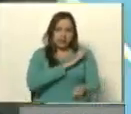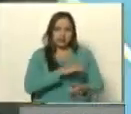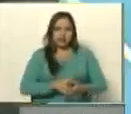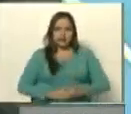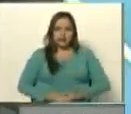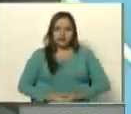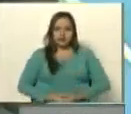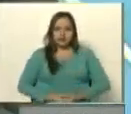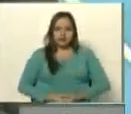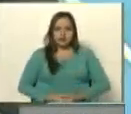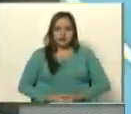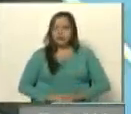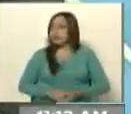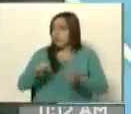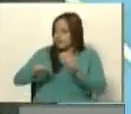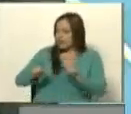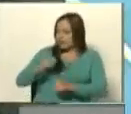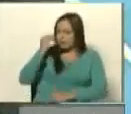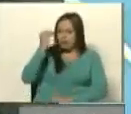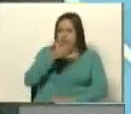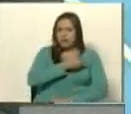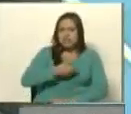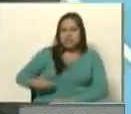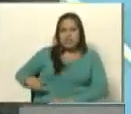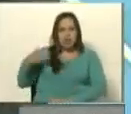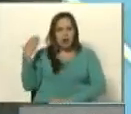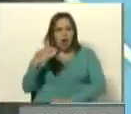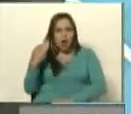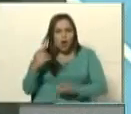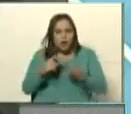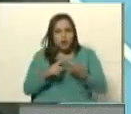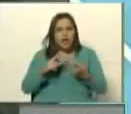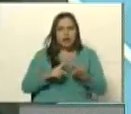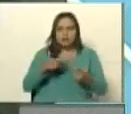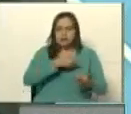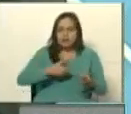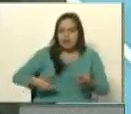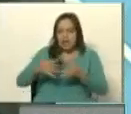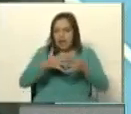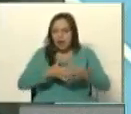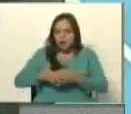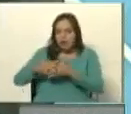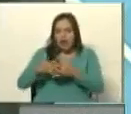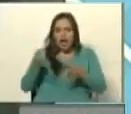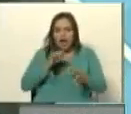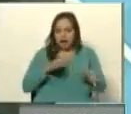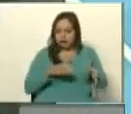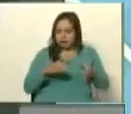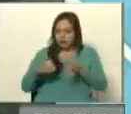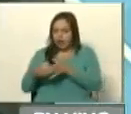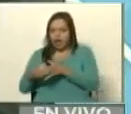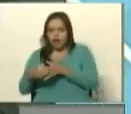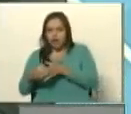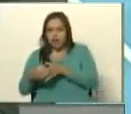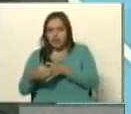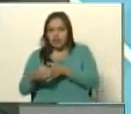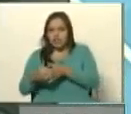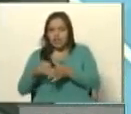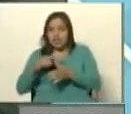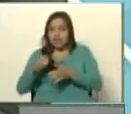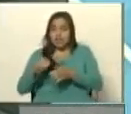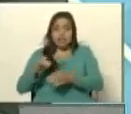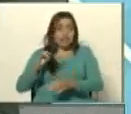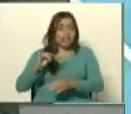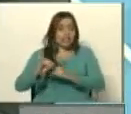Bueno, yo creo que ellos, Duque, Trump y muchos otros, son parte ya de su propia internacional de la derecha más rancia. Almagro, por